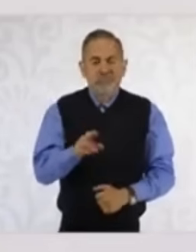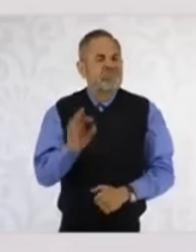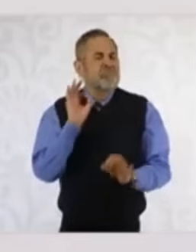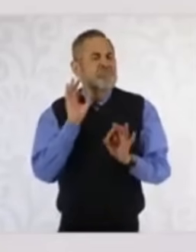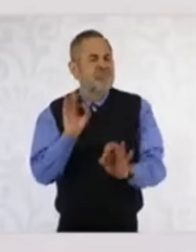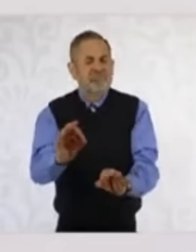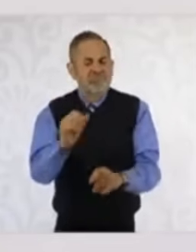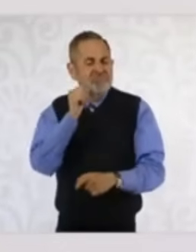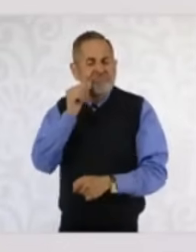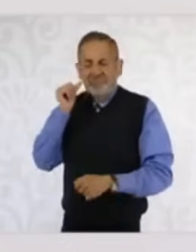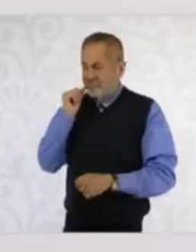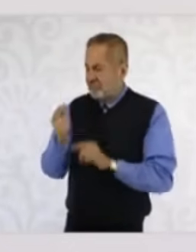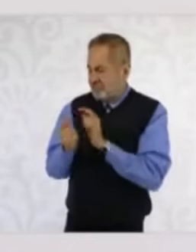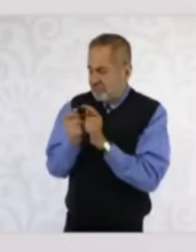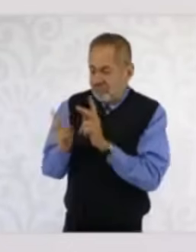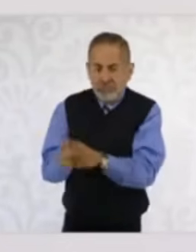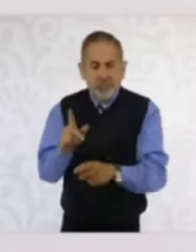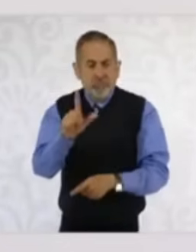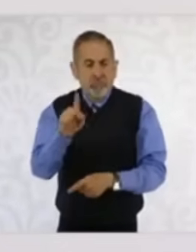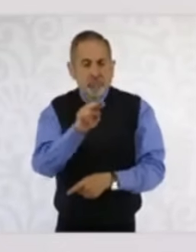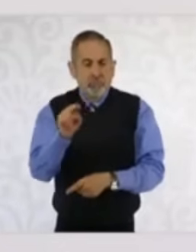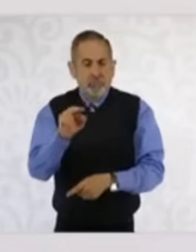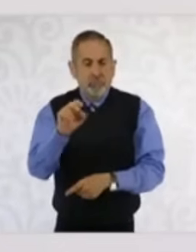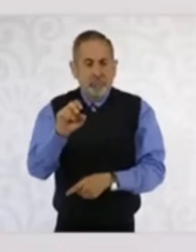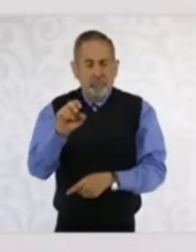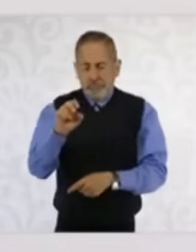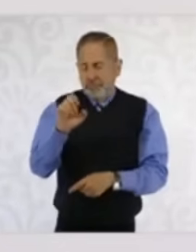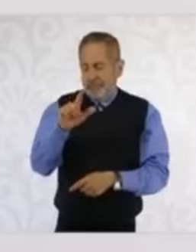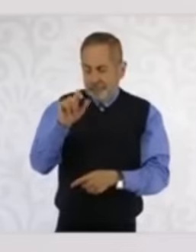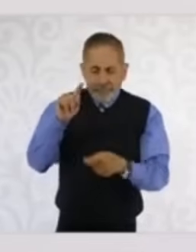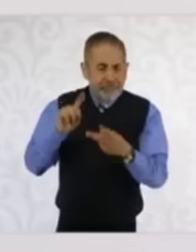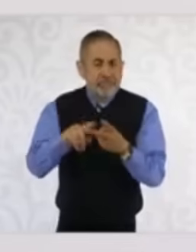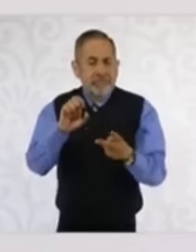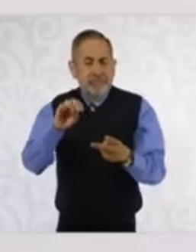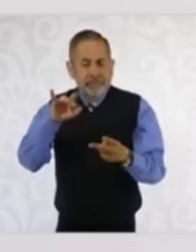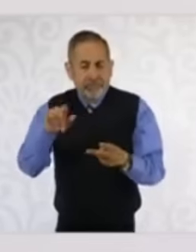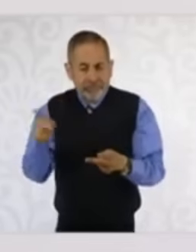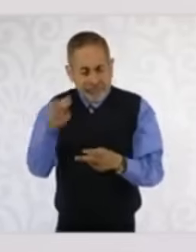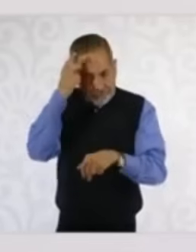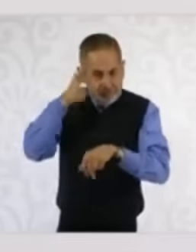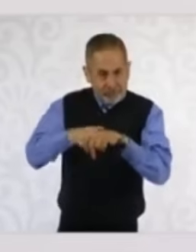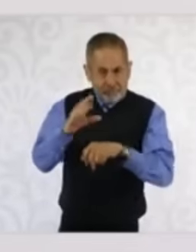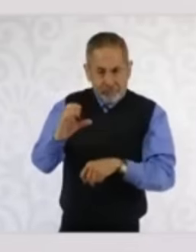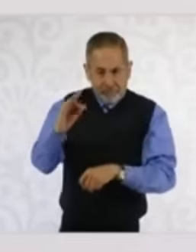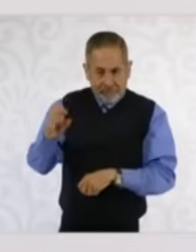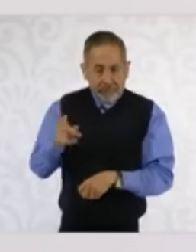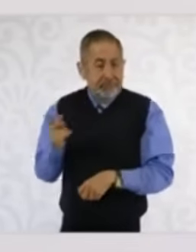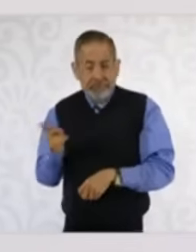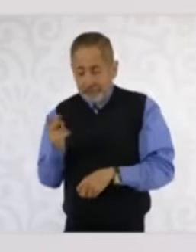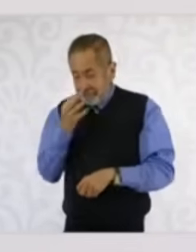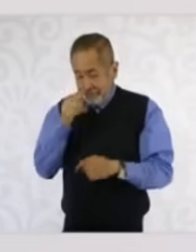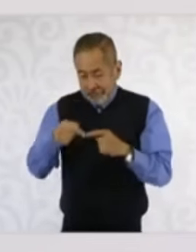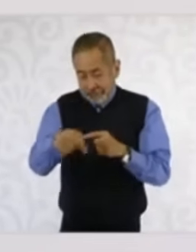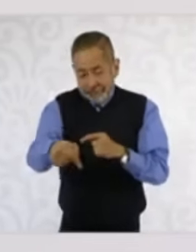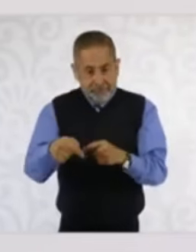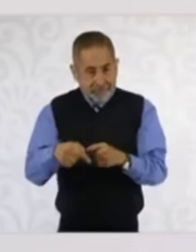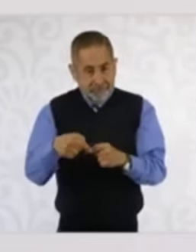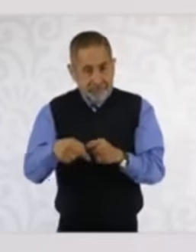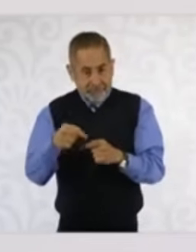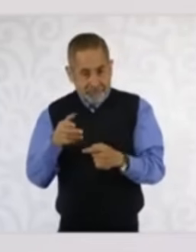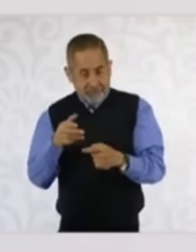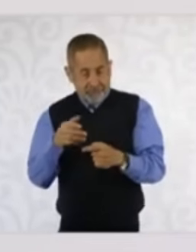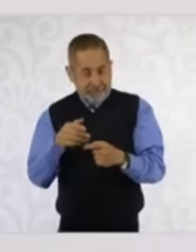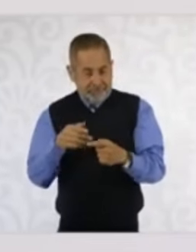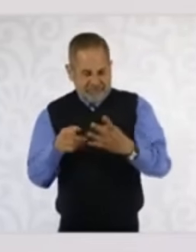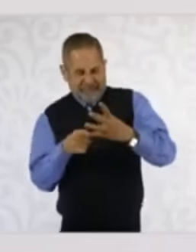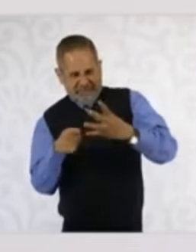vida? Así podemos planear mejor y aprovechar las oportunidades que se nos presentan. Esto es una super noticia, porque significa que